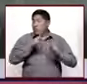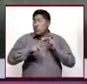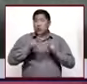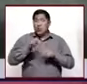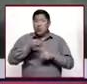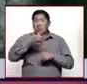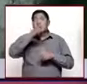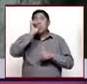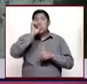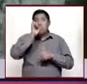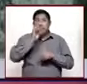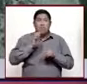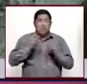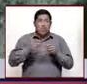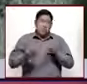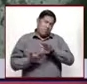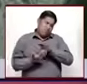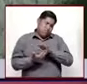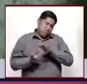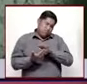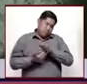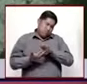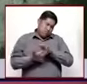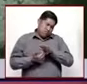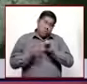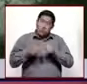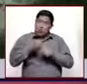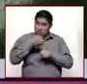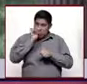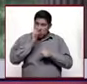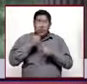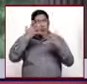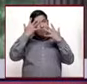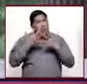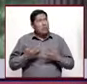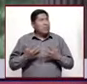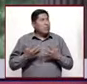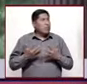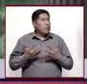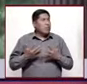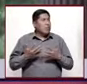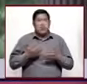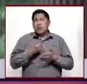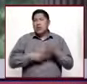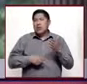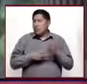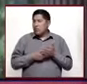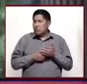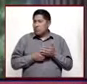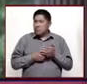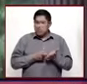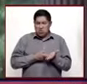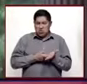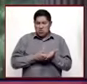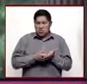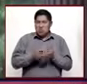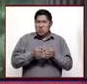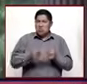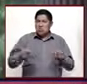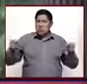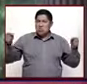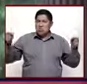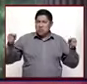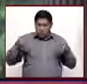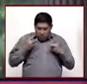agua cruda, deben hervirlo de manera adecuada antes de poder consumirlo. Lamentablemente la presencia de lo que son estos gusanos que se pueden